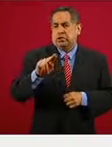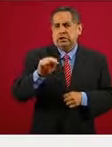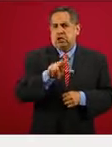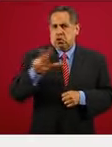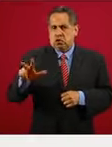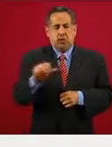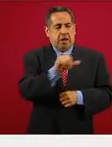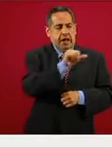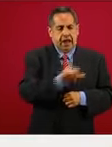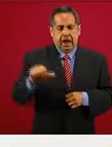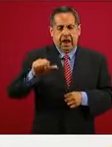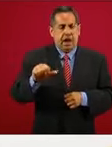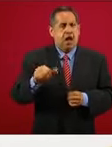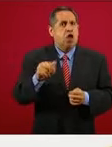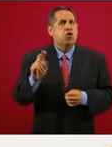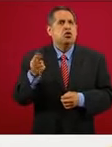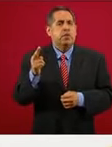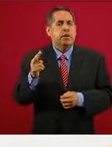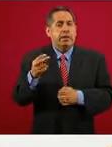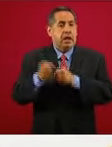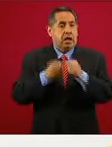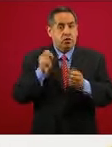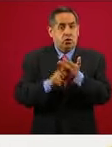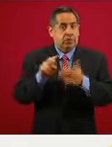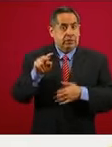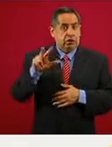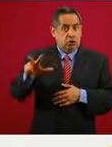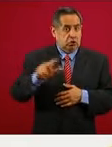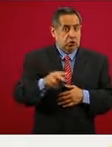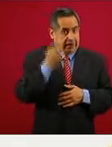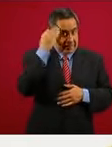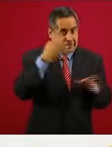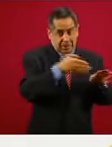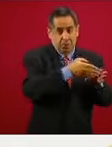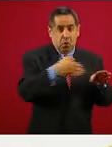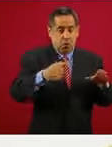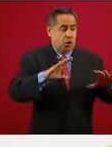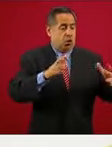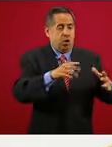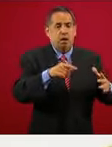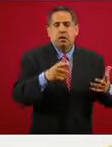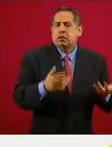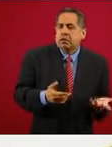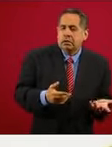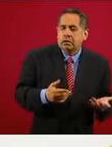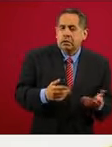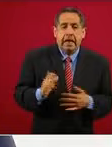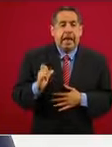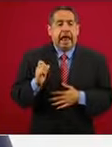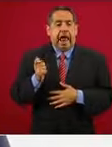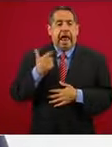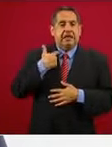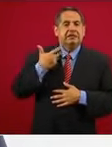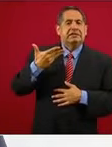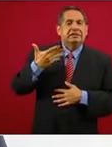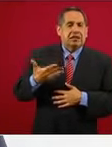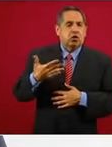1988 hasta noviembre de 2018, las 5 administraciones